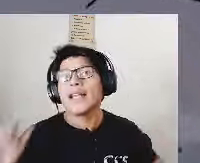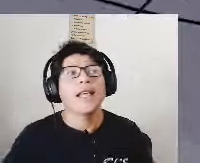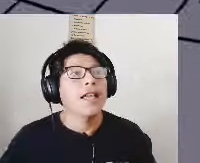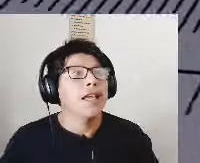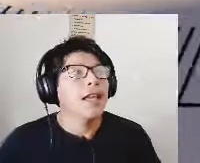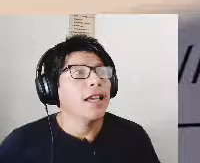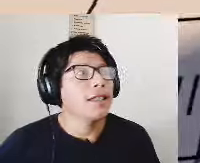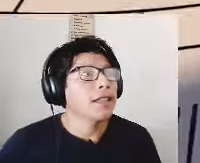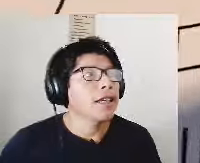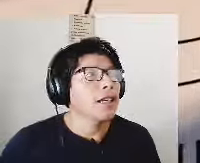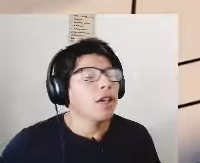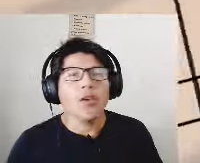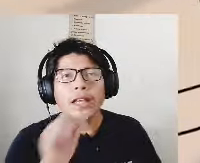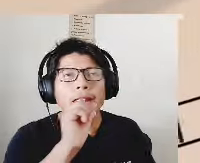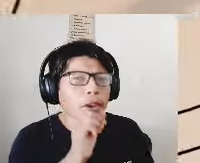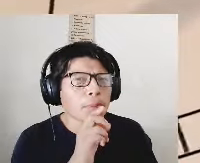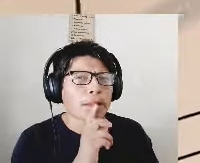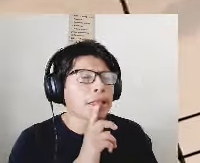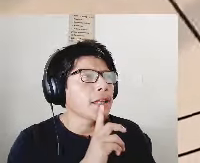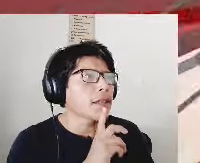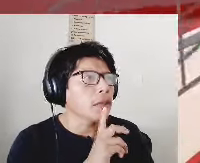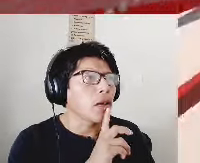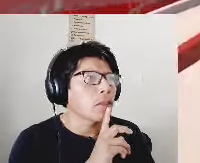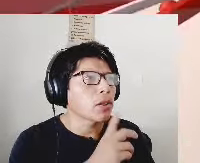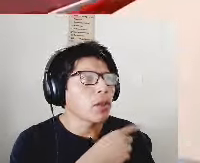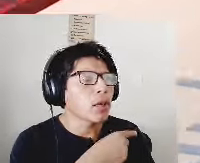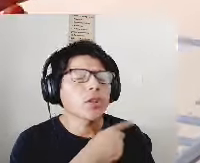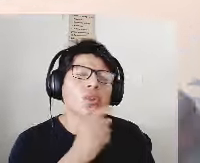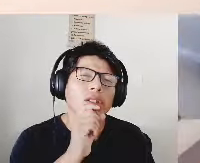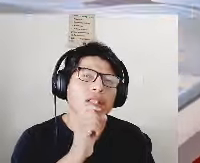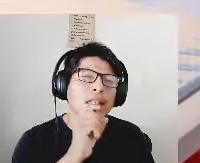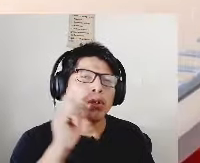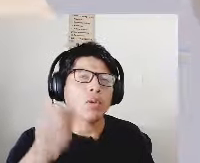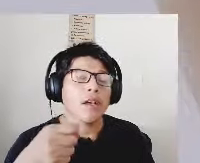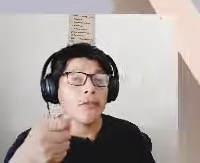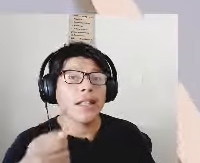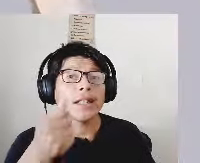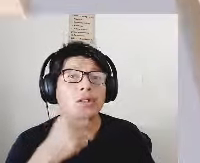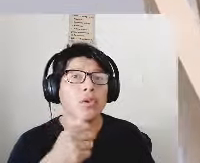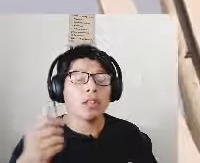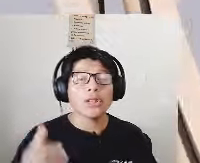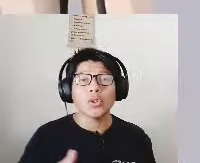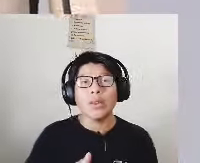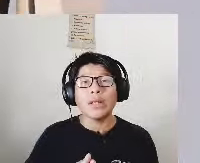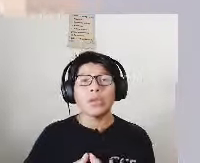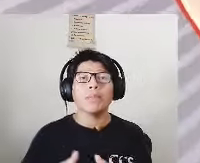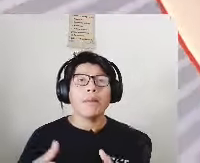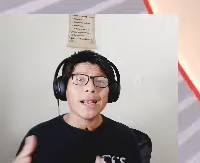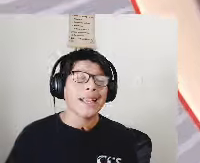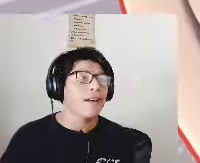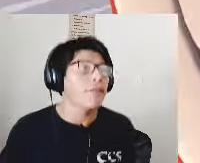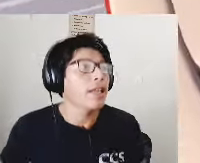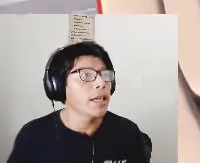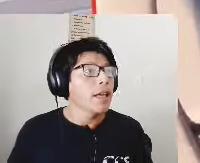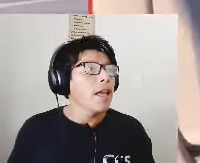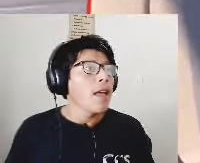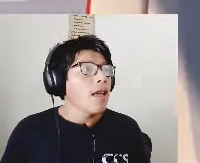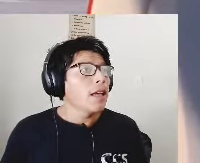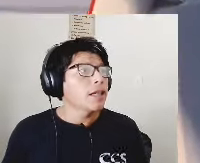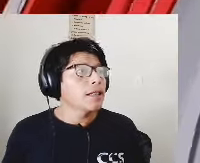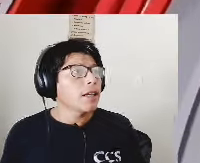para empezar, lo que dijo el presidente Andrés Manuel López Obrador hace unos días en torno a Fernández Noroña sobre su implacable